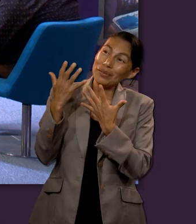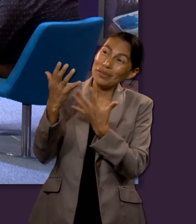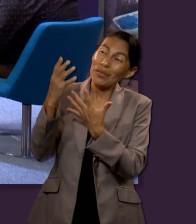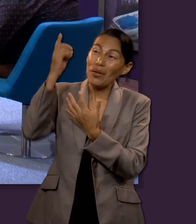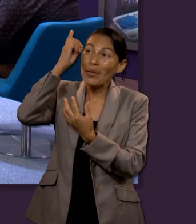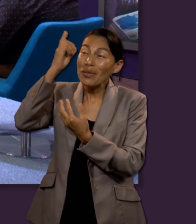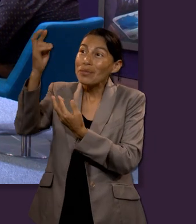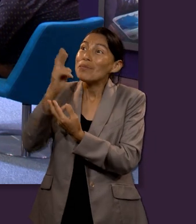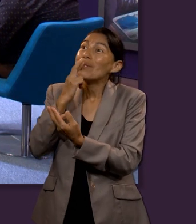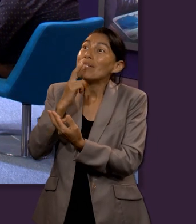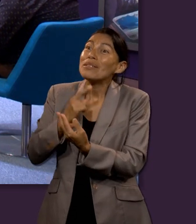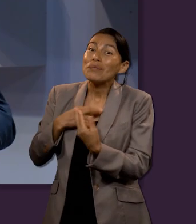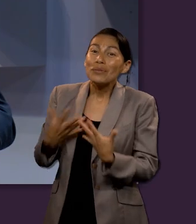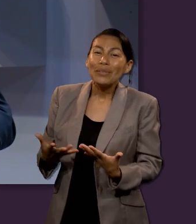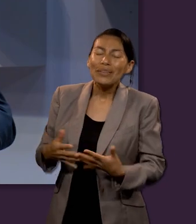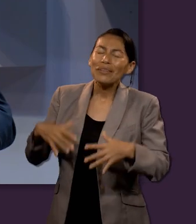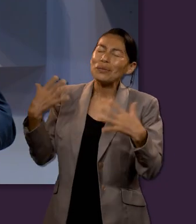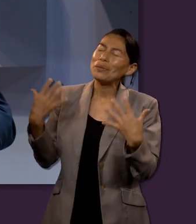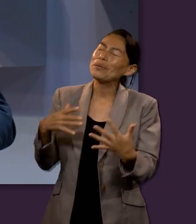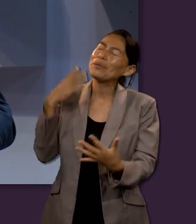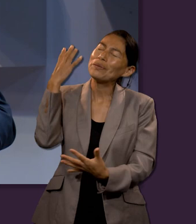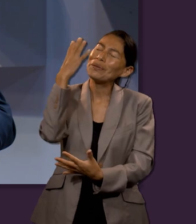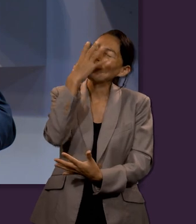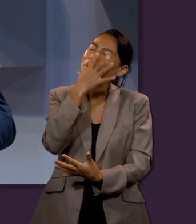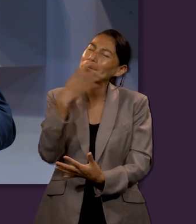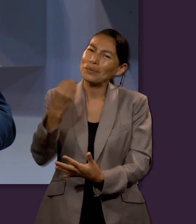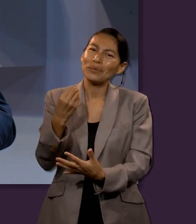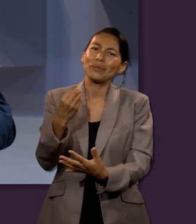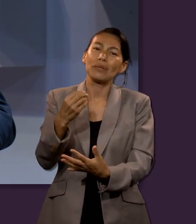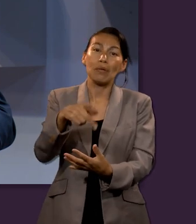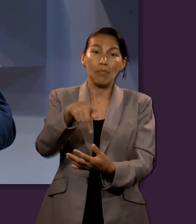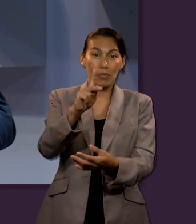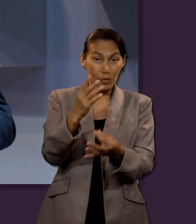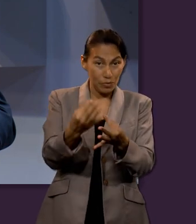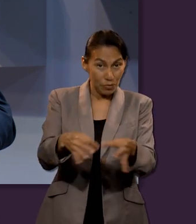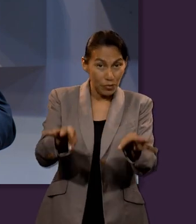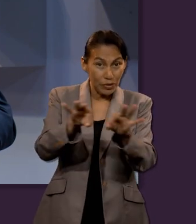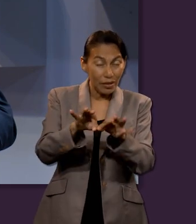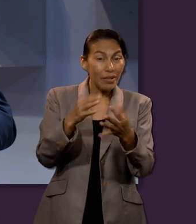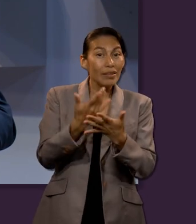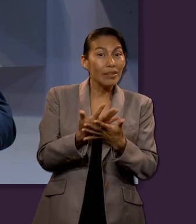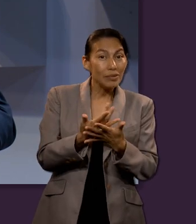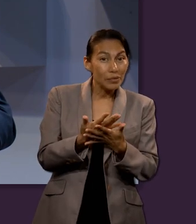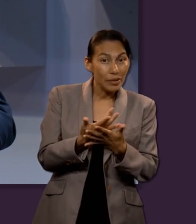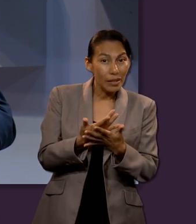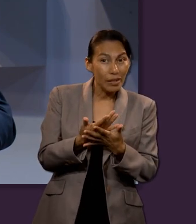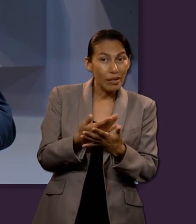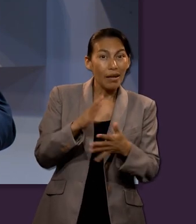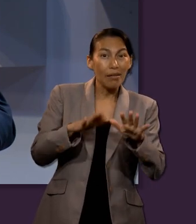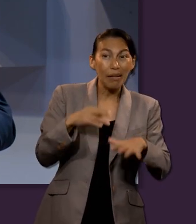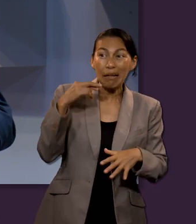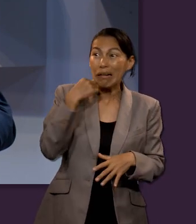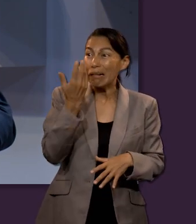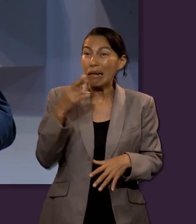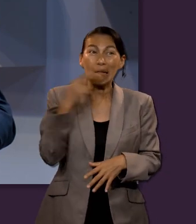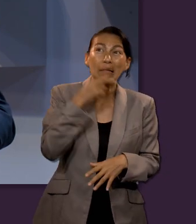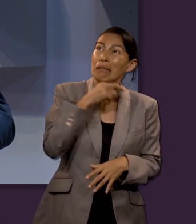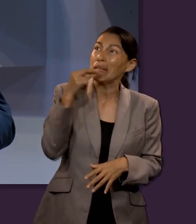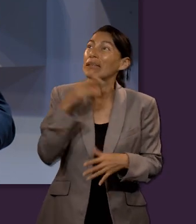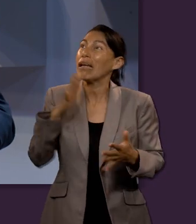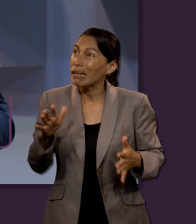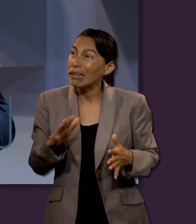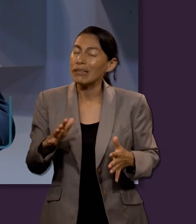deseos de mi corazón que bonito el asunto es que a veces es la espera que queremos todo